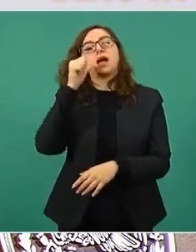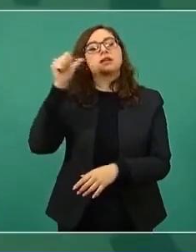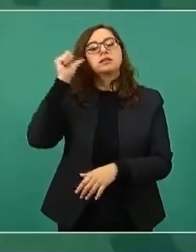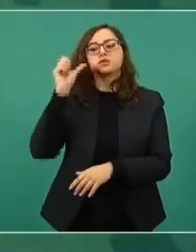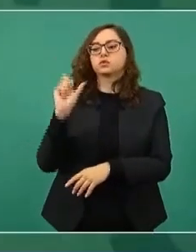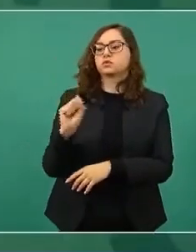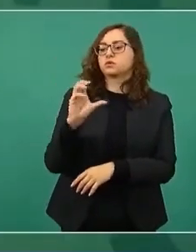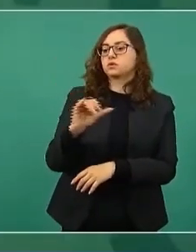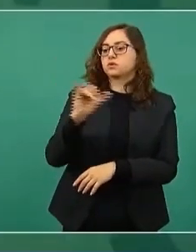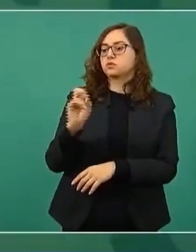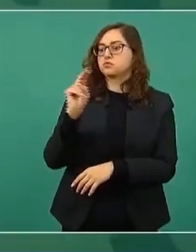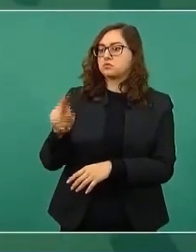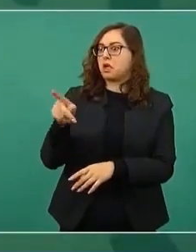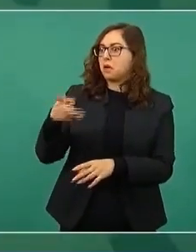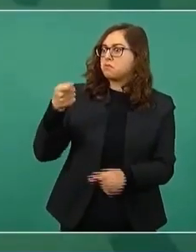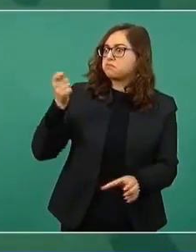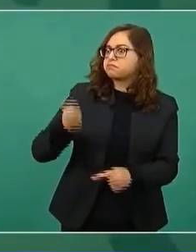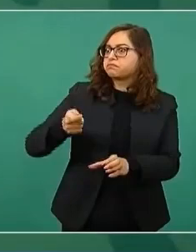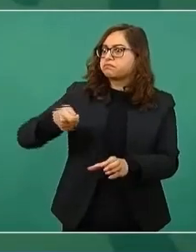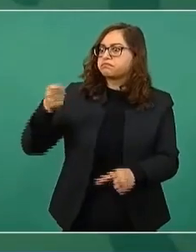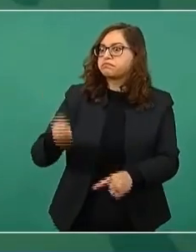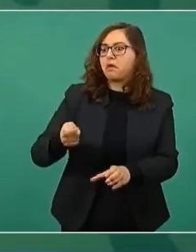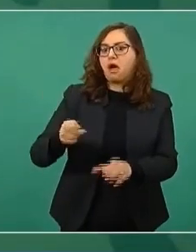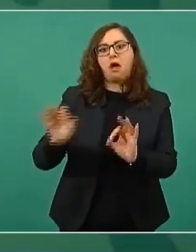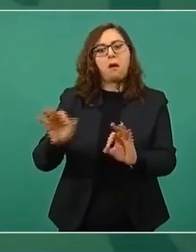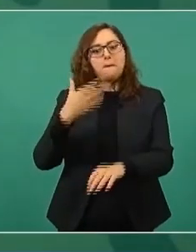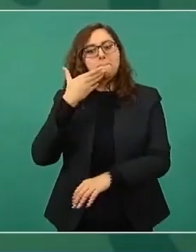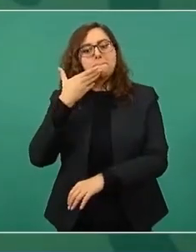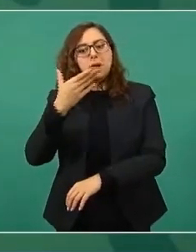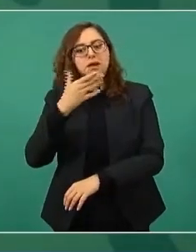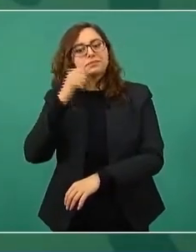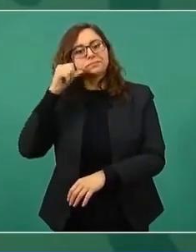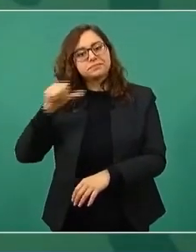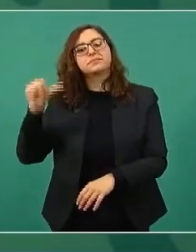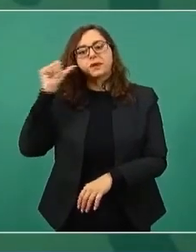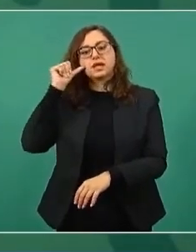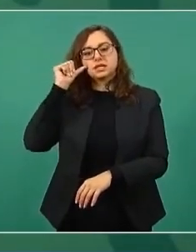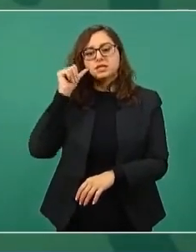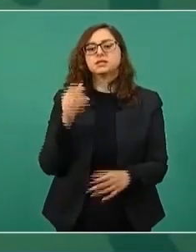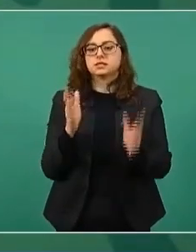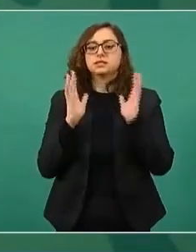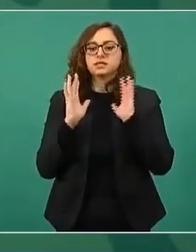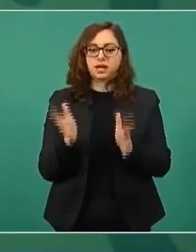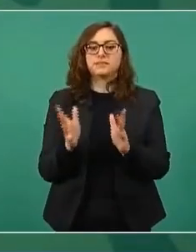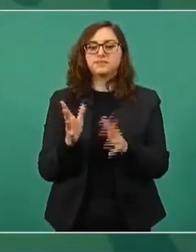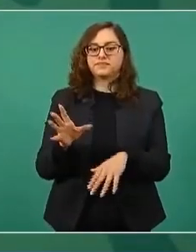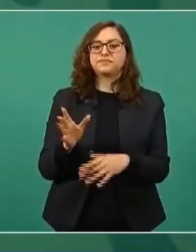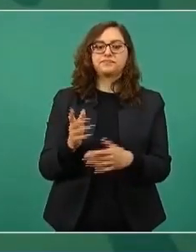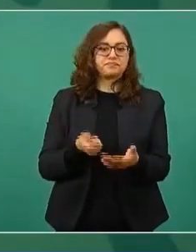ayer, porque queda el acuerdo vigente para